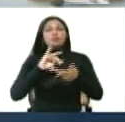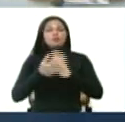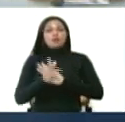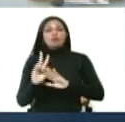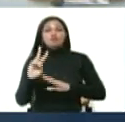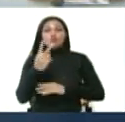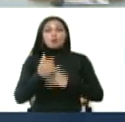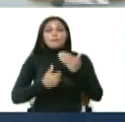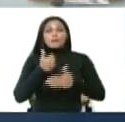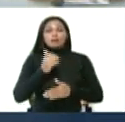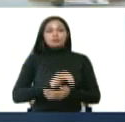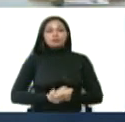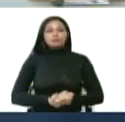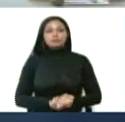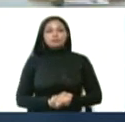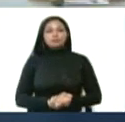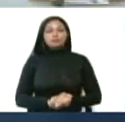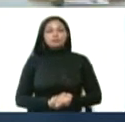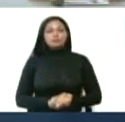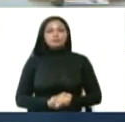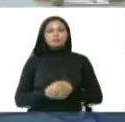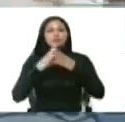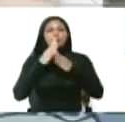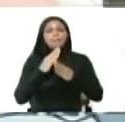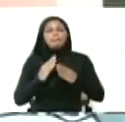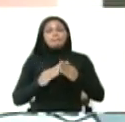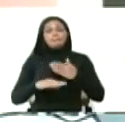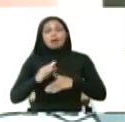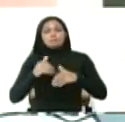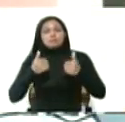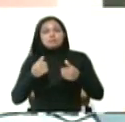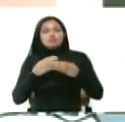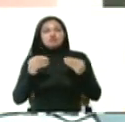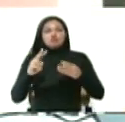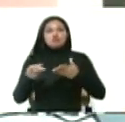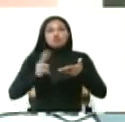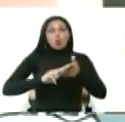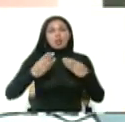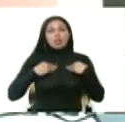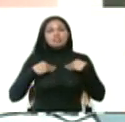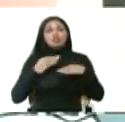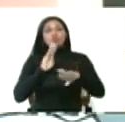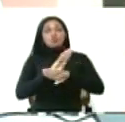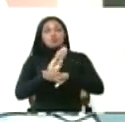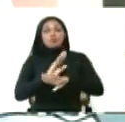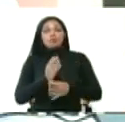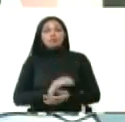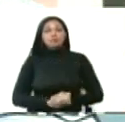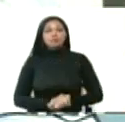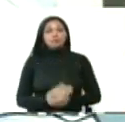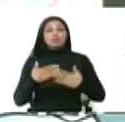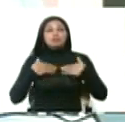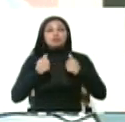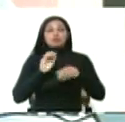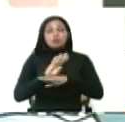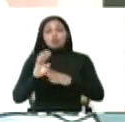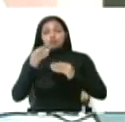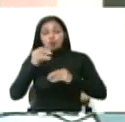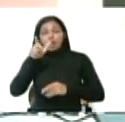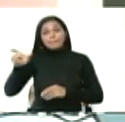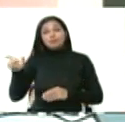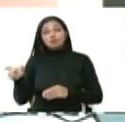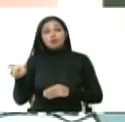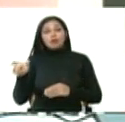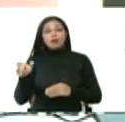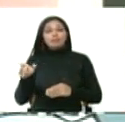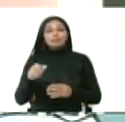dos, vale por todo, vale el doble la salud preventiva. Así que a todo el personal de